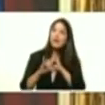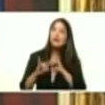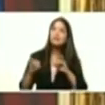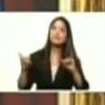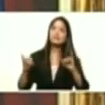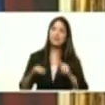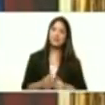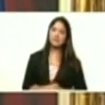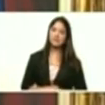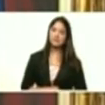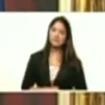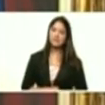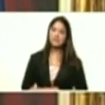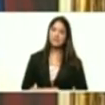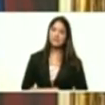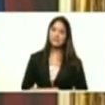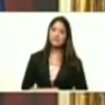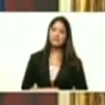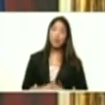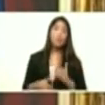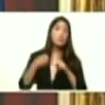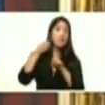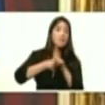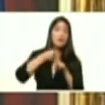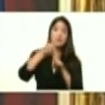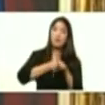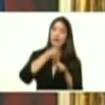dignidad, es una batalla,